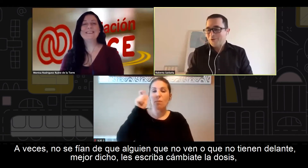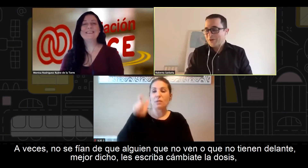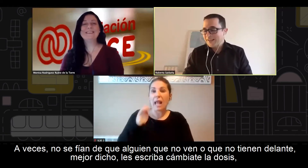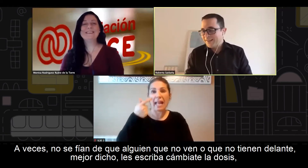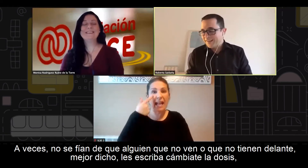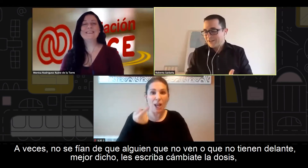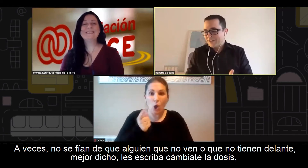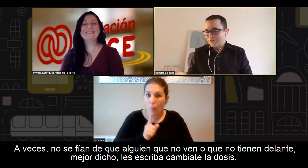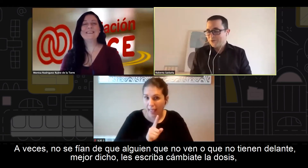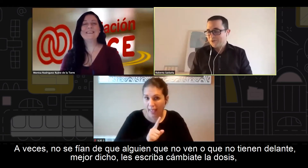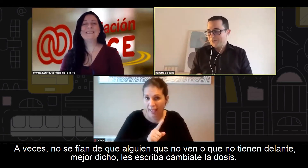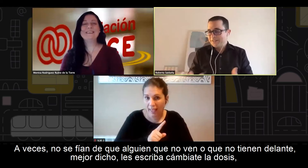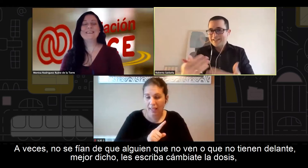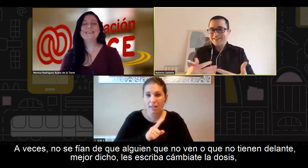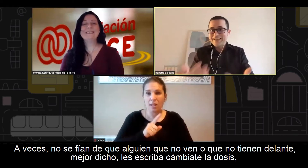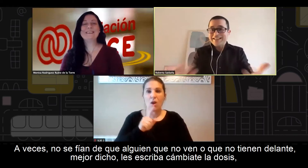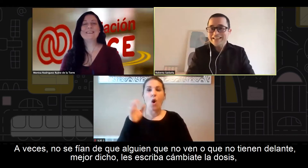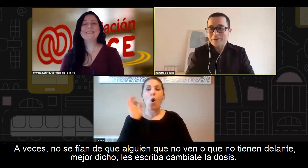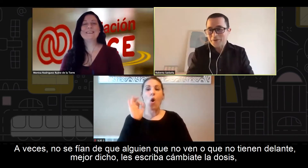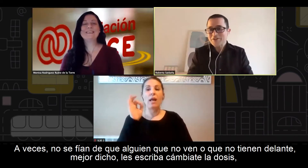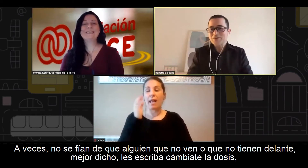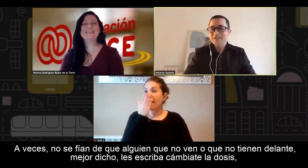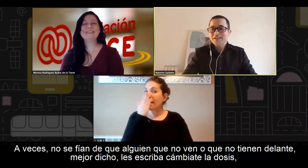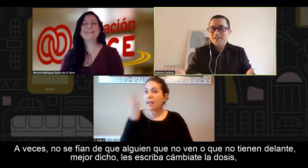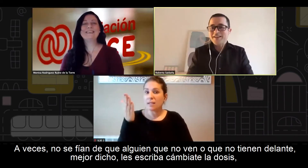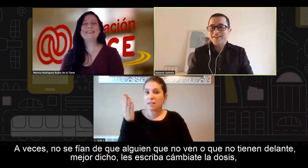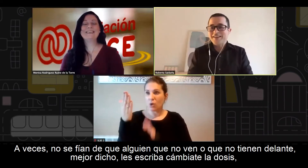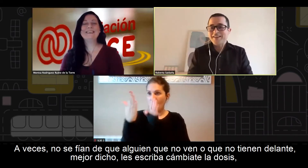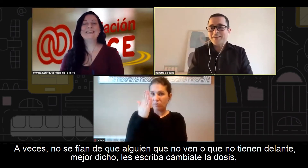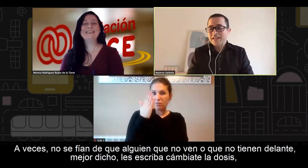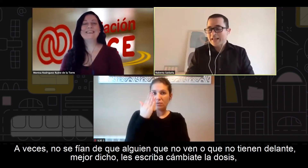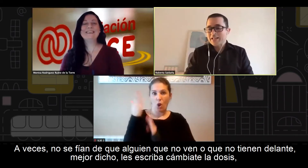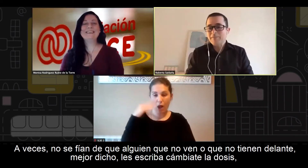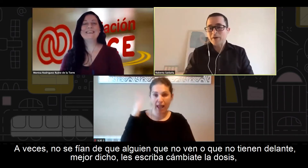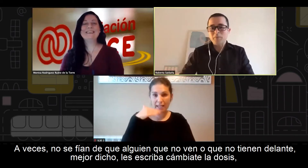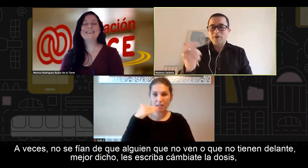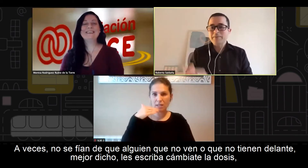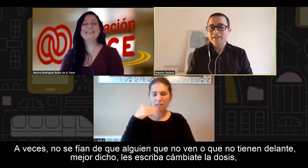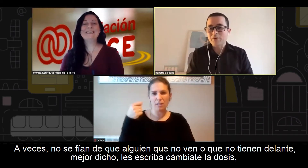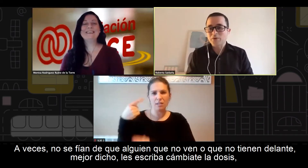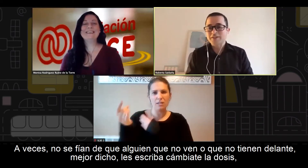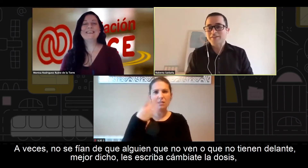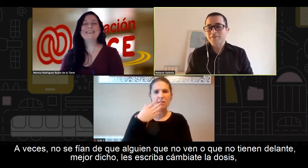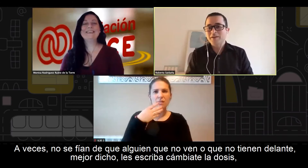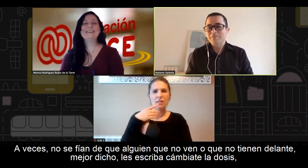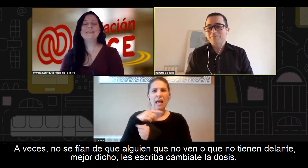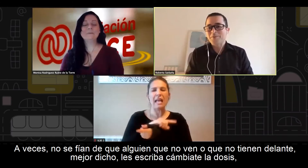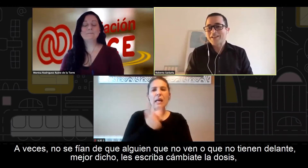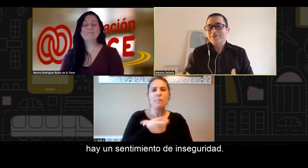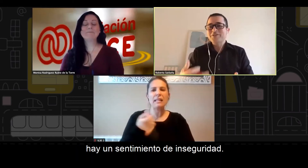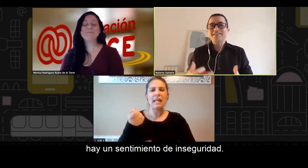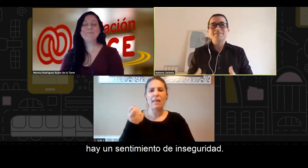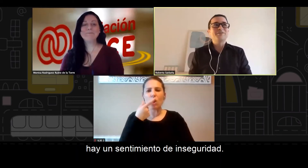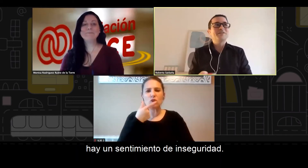o que no tienen delante, mejor dicho, les escriba por, bueno, cámbiate la dosis. Porque